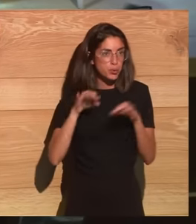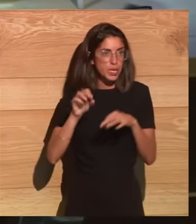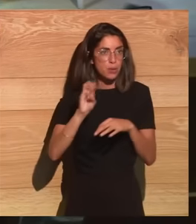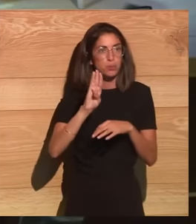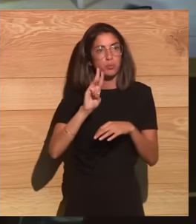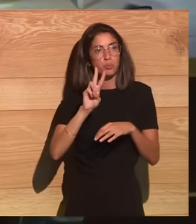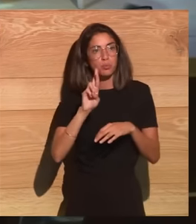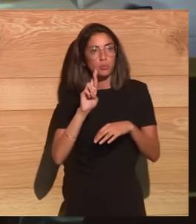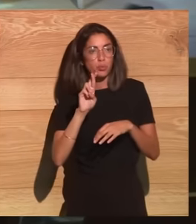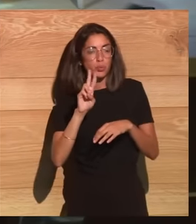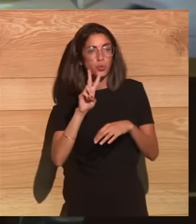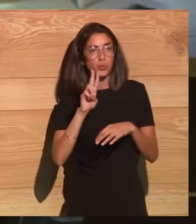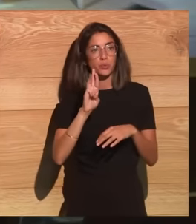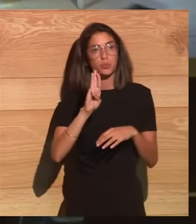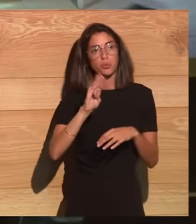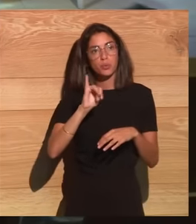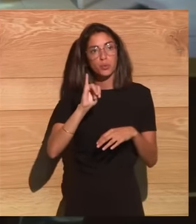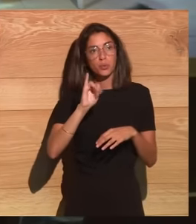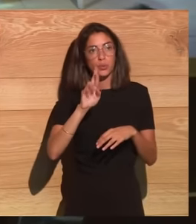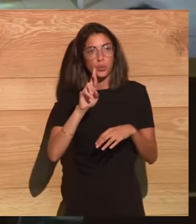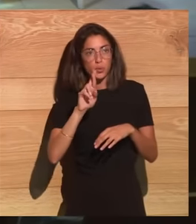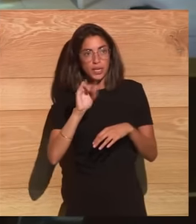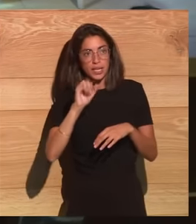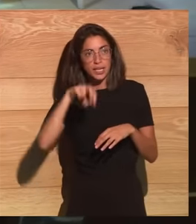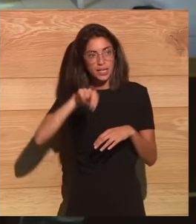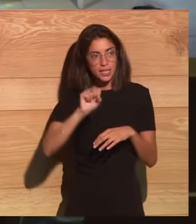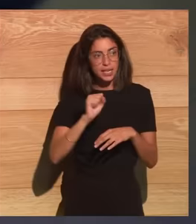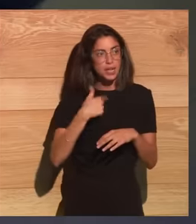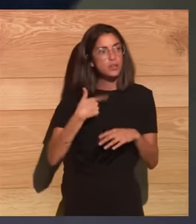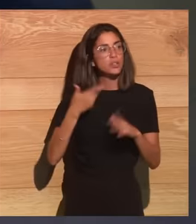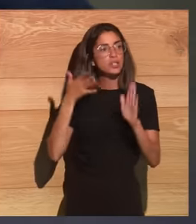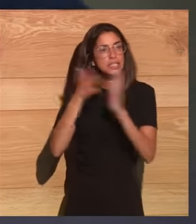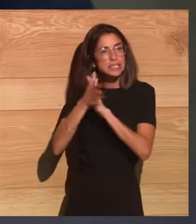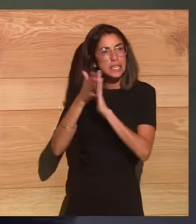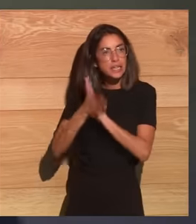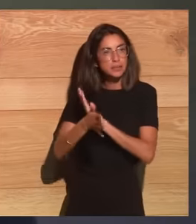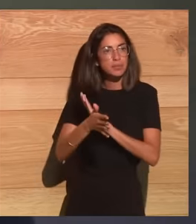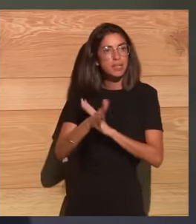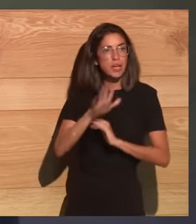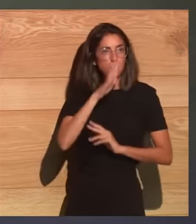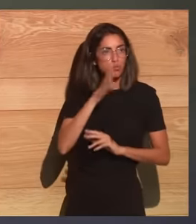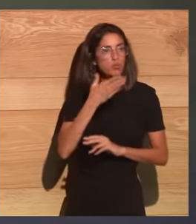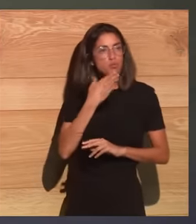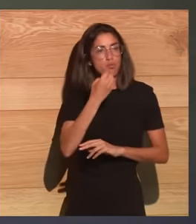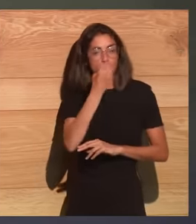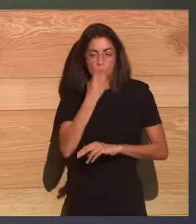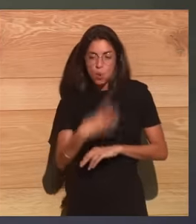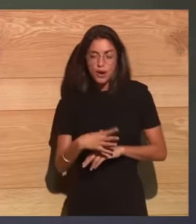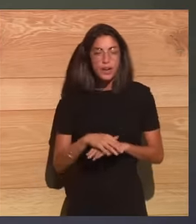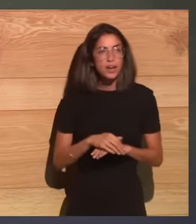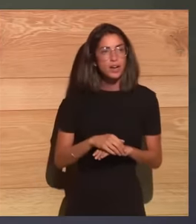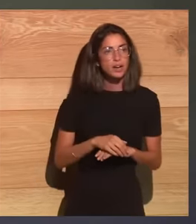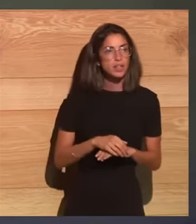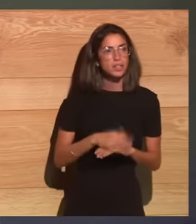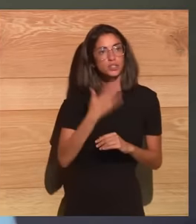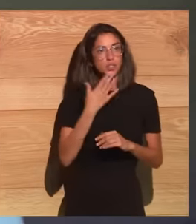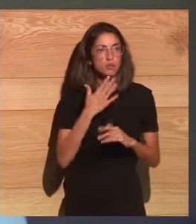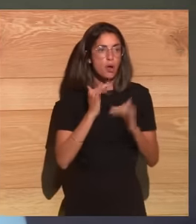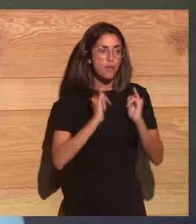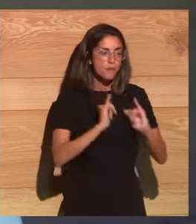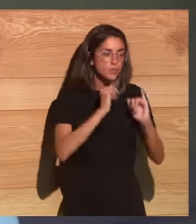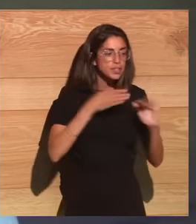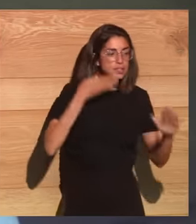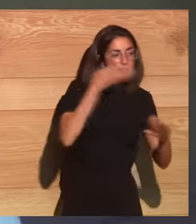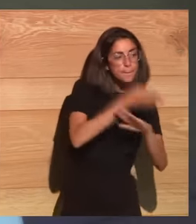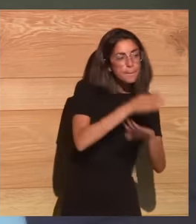Tiran purpurina. Javi, que lo estoy explicando, que es muy buena. Ya ves que odio y purpurina. Es que vas a una fiesta y es como si te echan